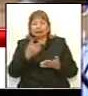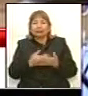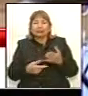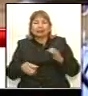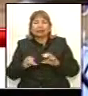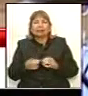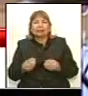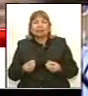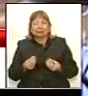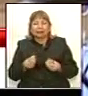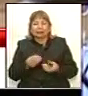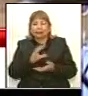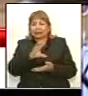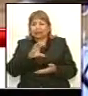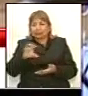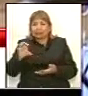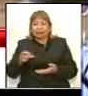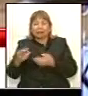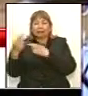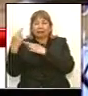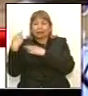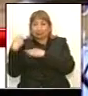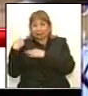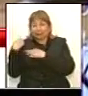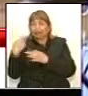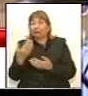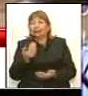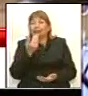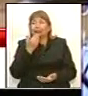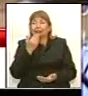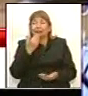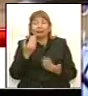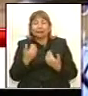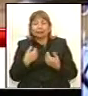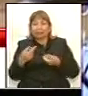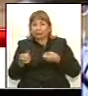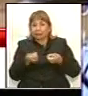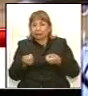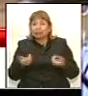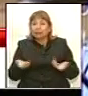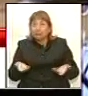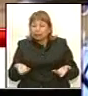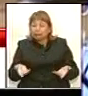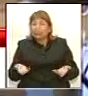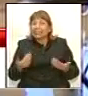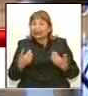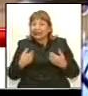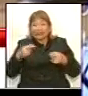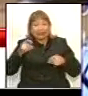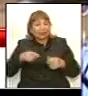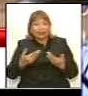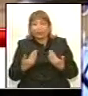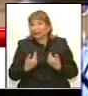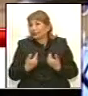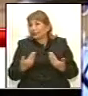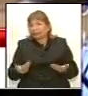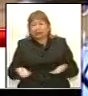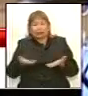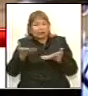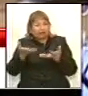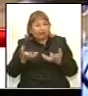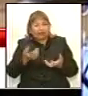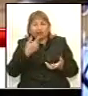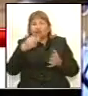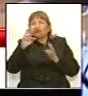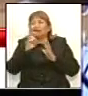hace, cómo es la distribución de las responsabilidades, quién tiene la cadena de mando. Eso es lo que no tenemos hasta el día de hoy. Ese protocolo que usted me está